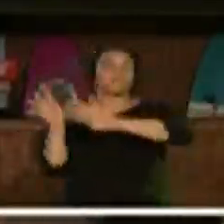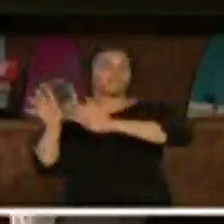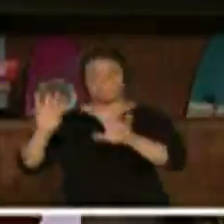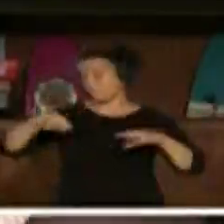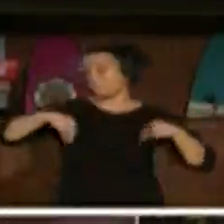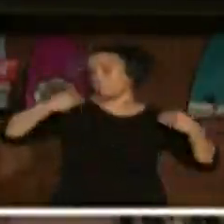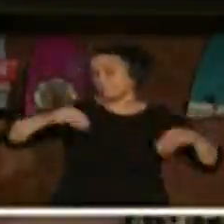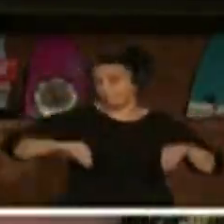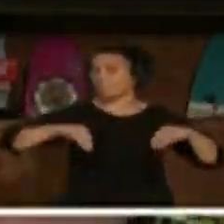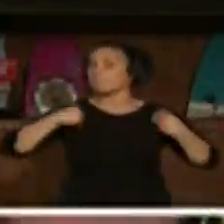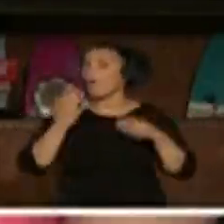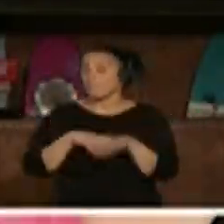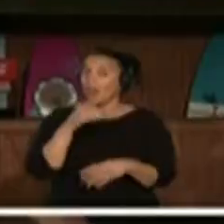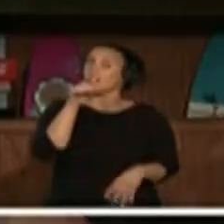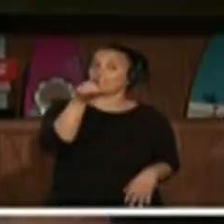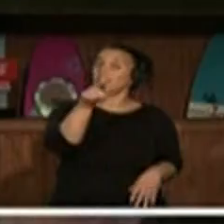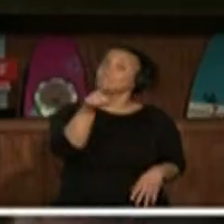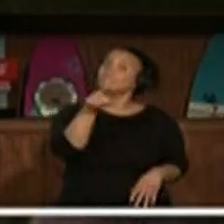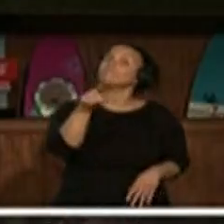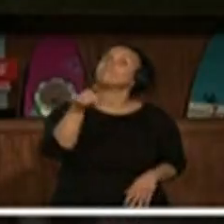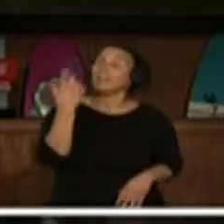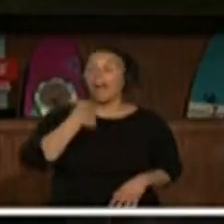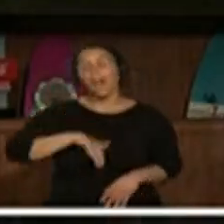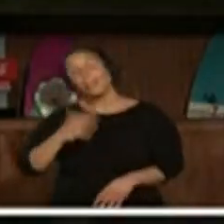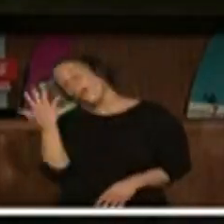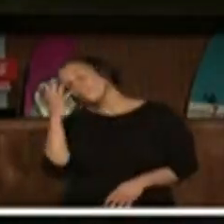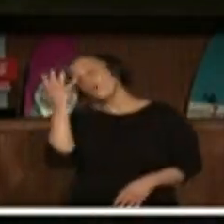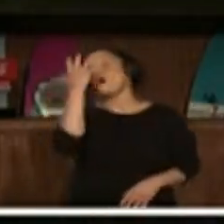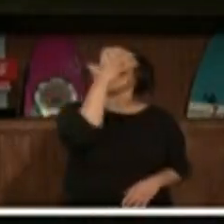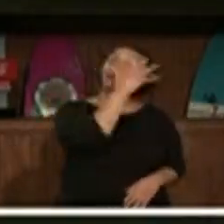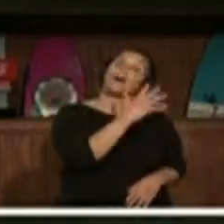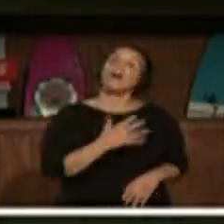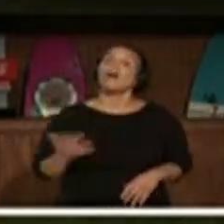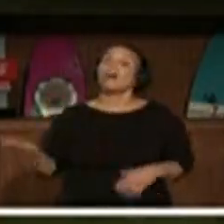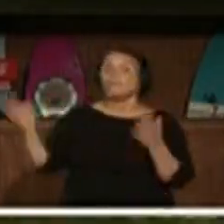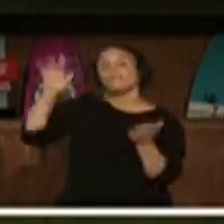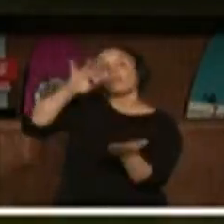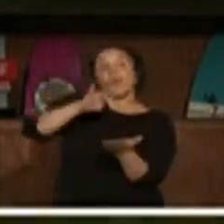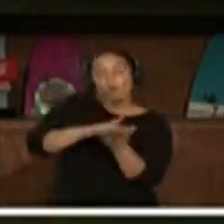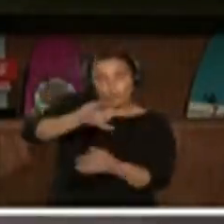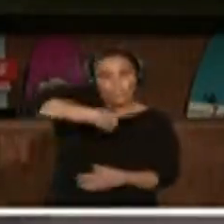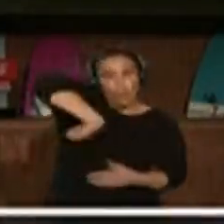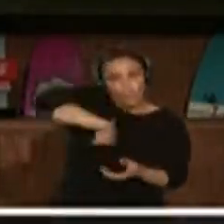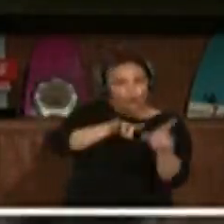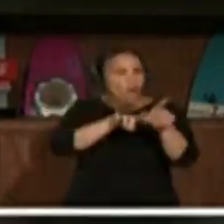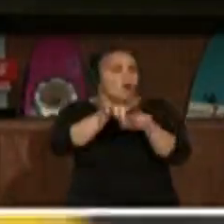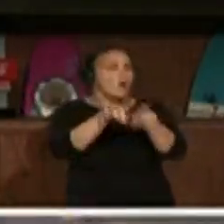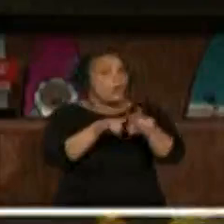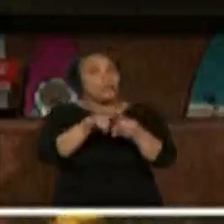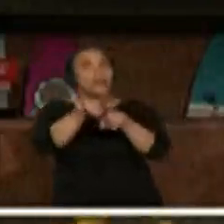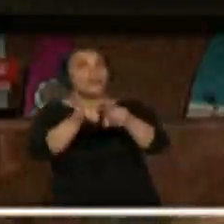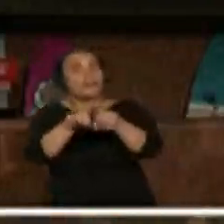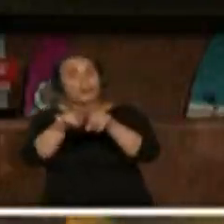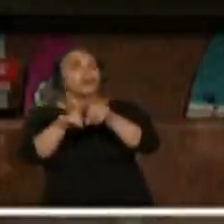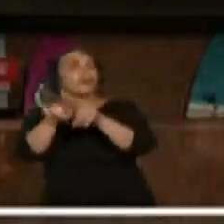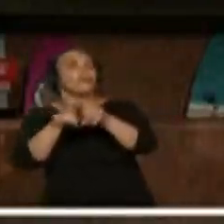Hacerte disfrutar para ti, que ha llegado el carnaval y somos crónicos.